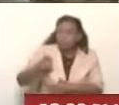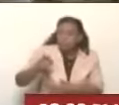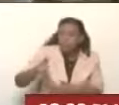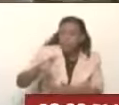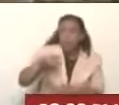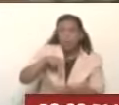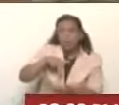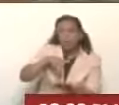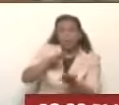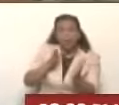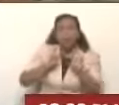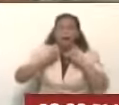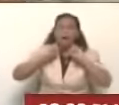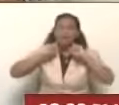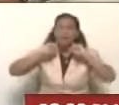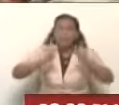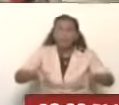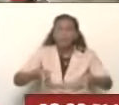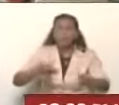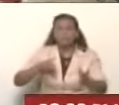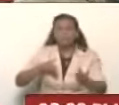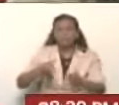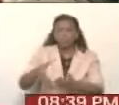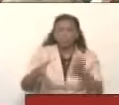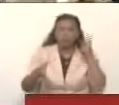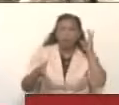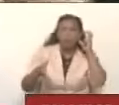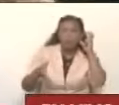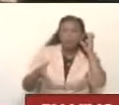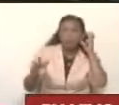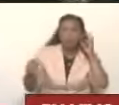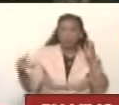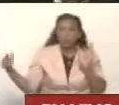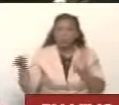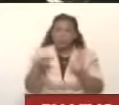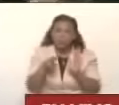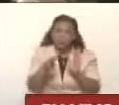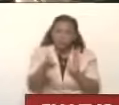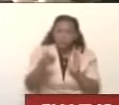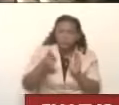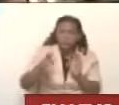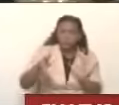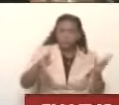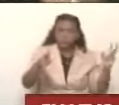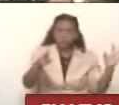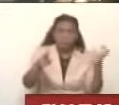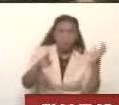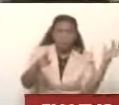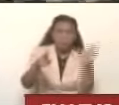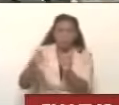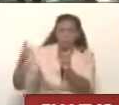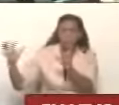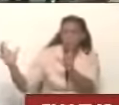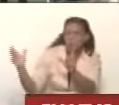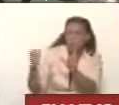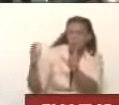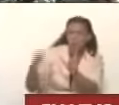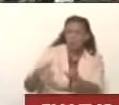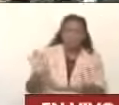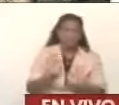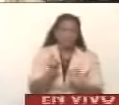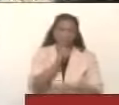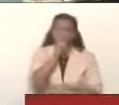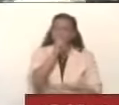salida de la autopista, yo ya veo un alboroto. Y cuando va pasando el carro, pues yo voy en un carro. Yo voy sin caravana,